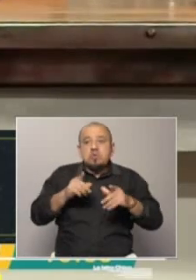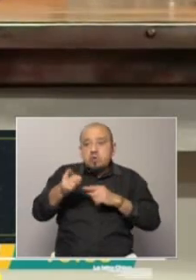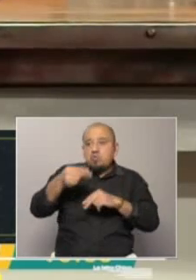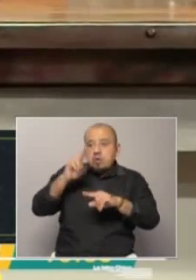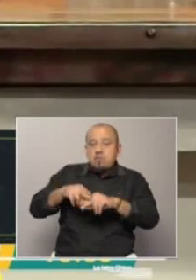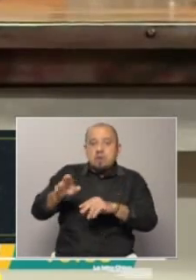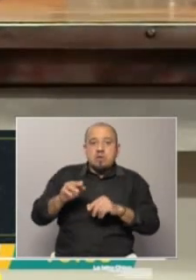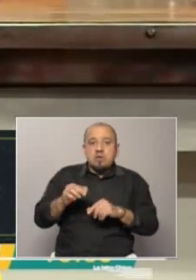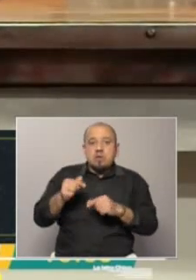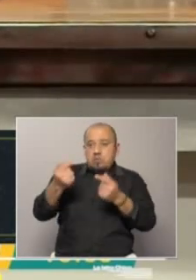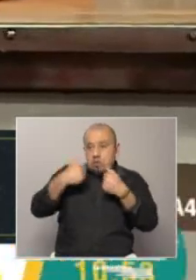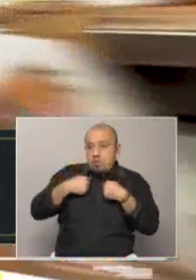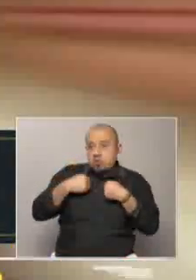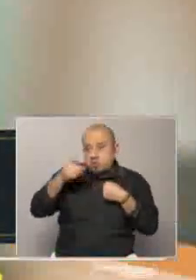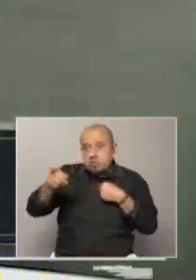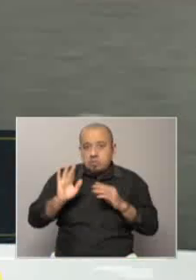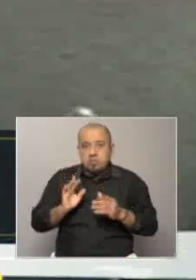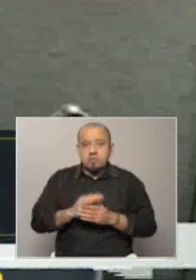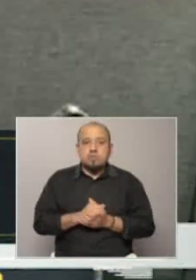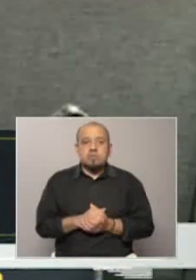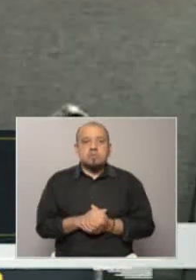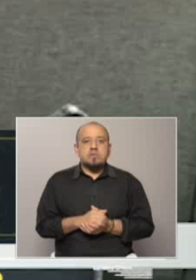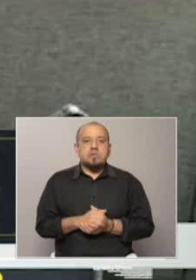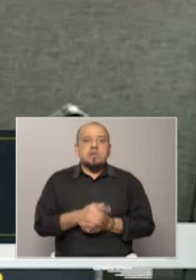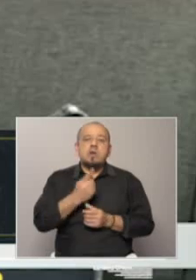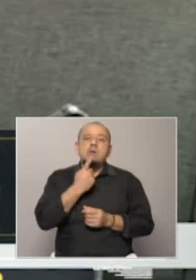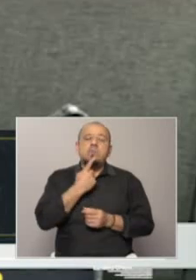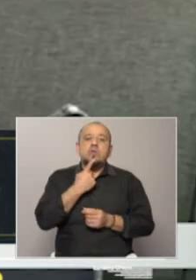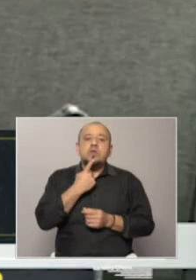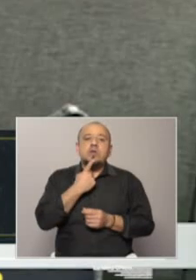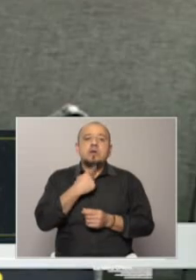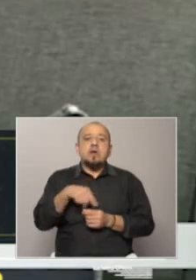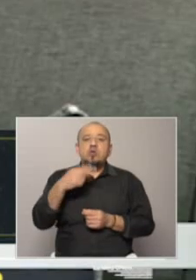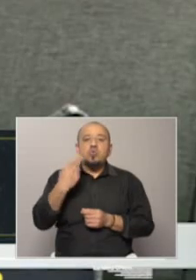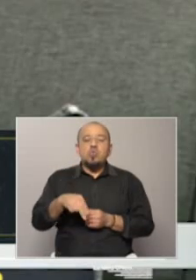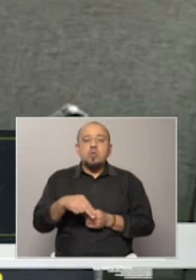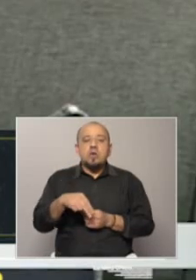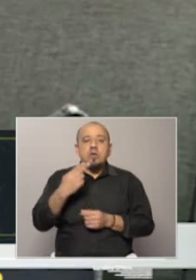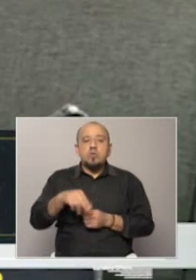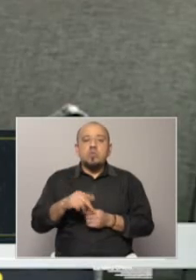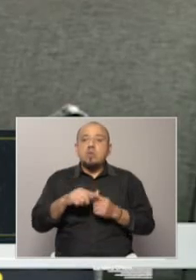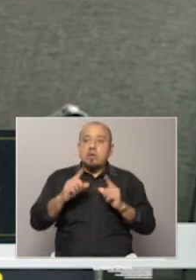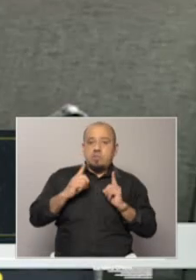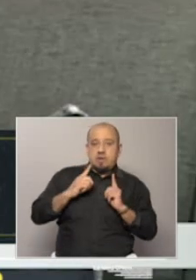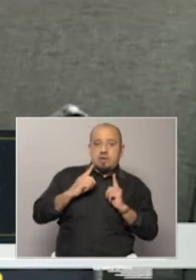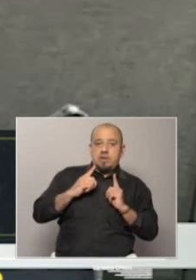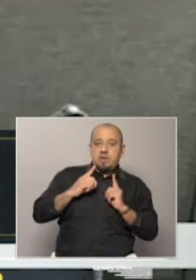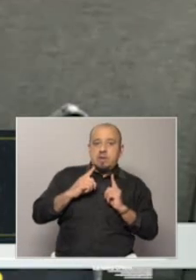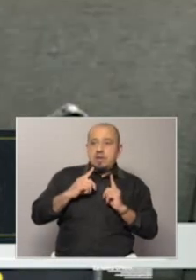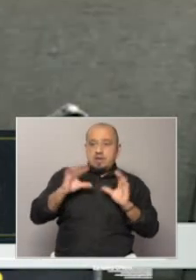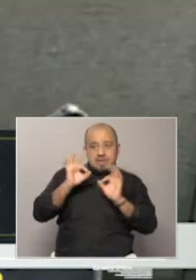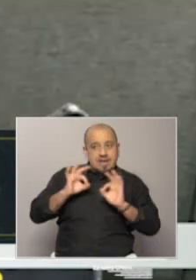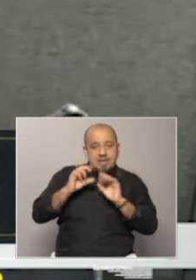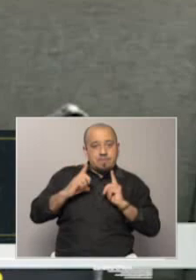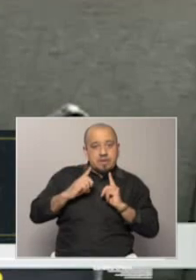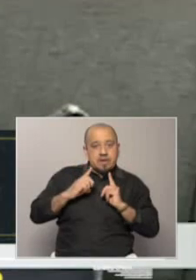mato. Vos no me matás a mí, yo te mato a vos. En política, nunca uno debe de esperar nada.